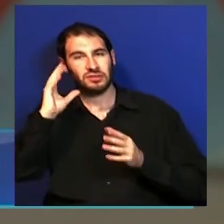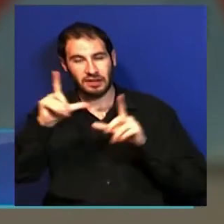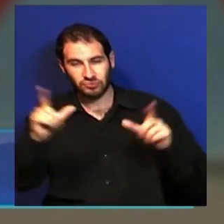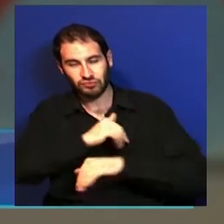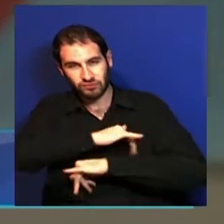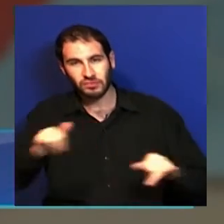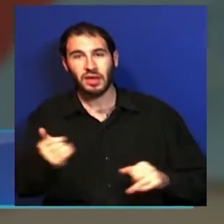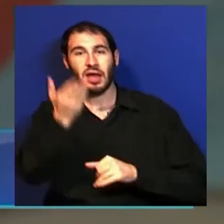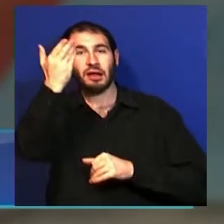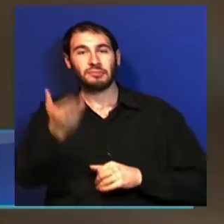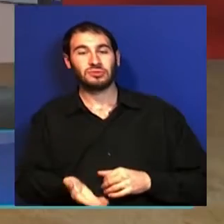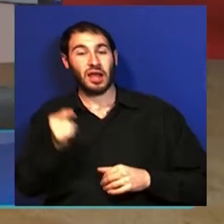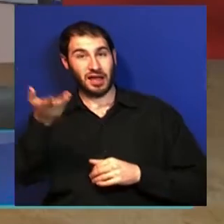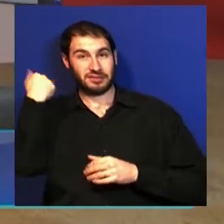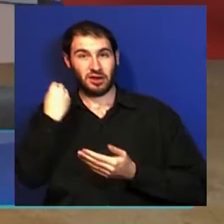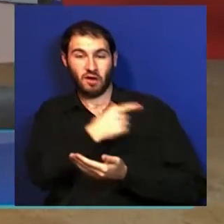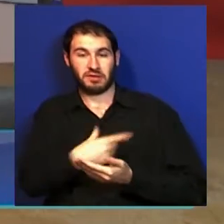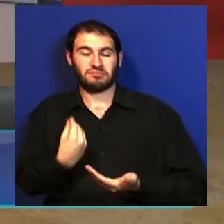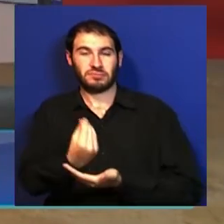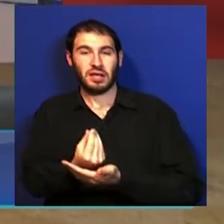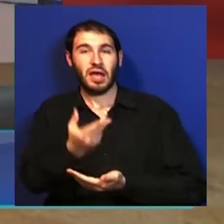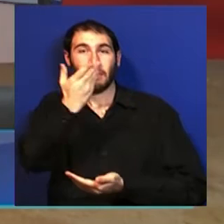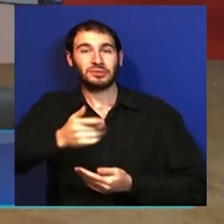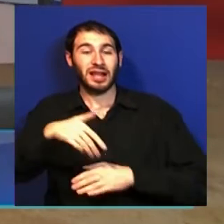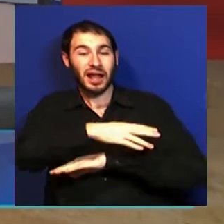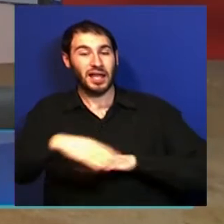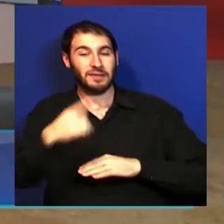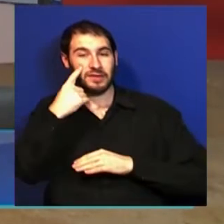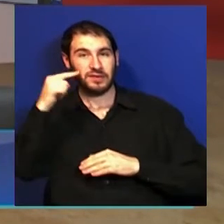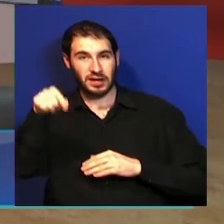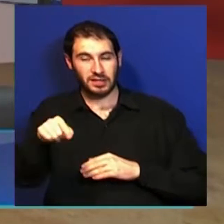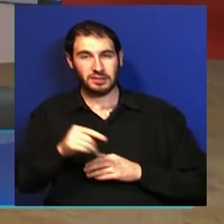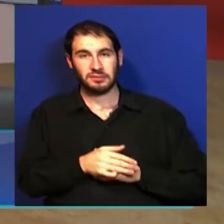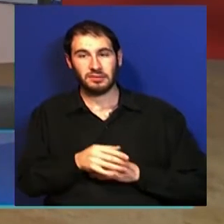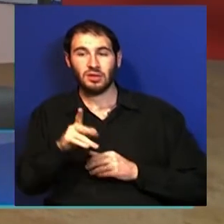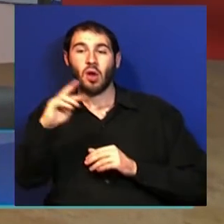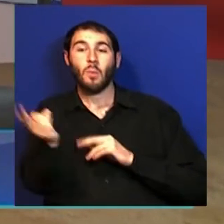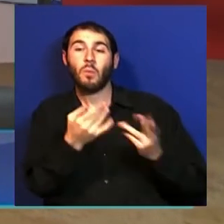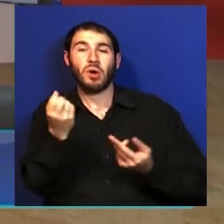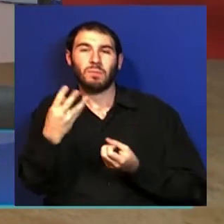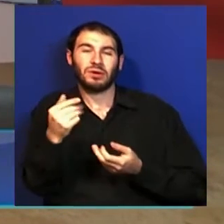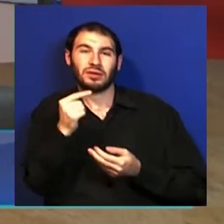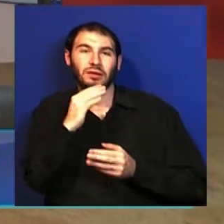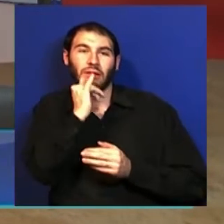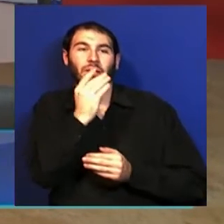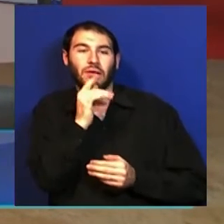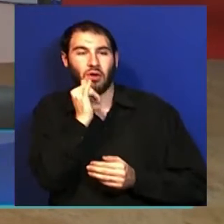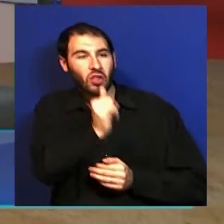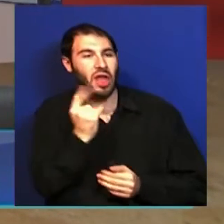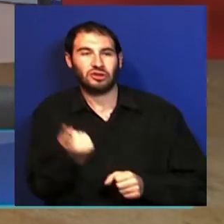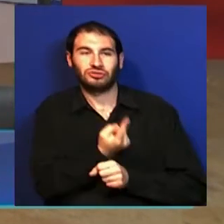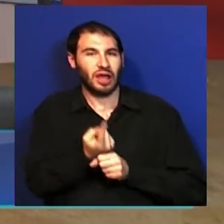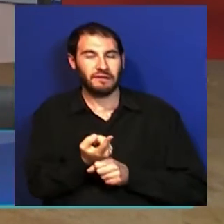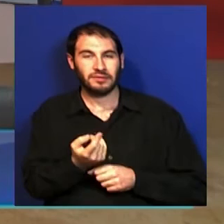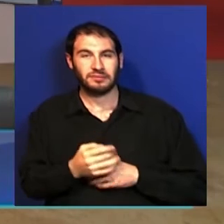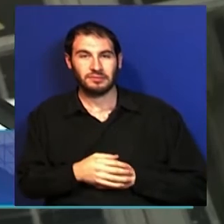Y bueno, un funcionario de ese momento salió a decir de que las personas en situación de calle se morían porque no sabían expresar